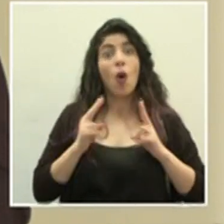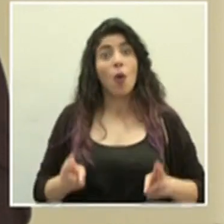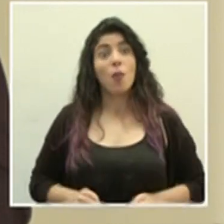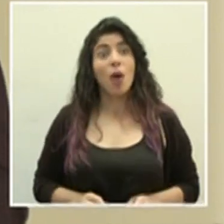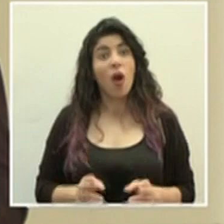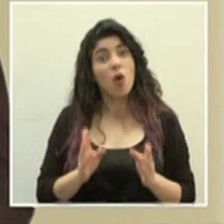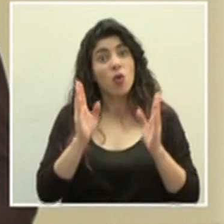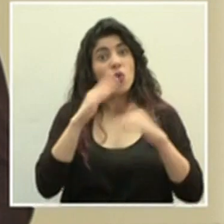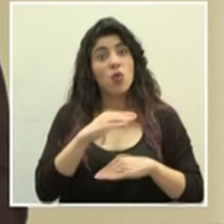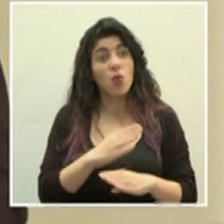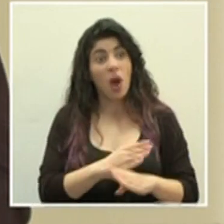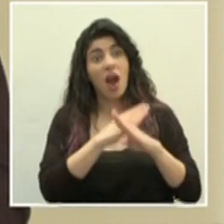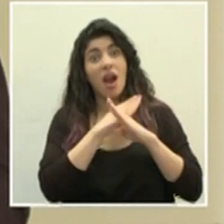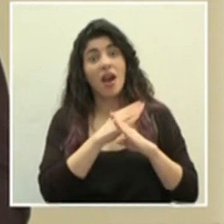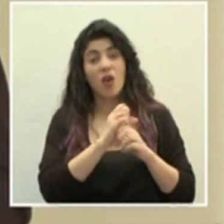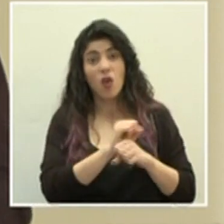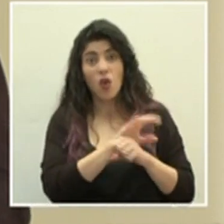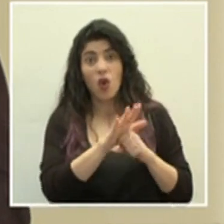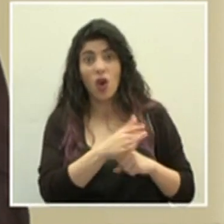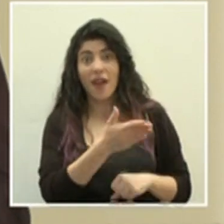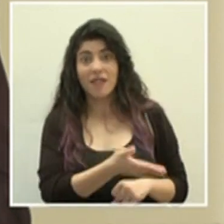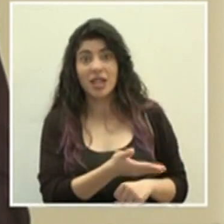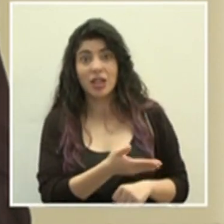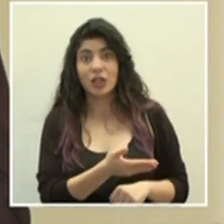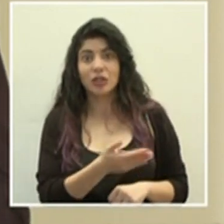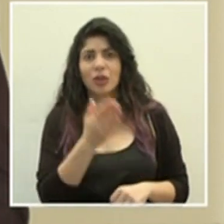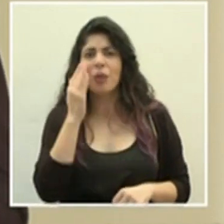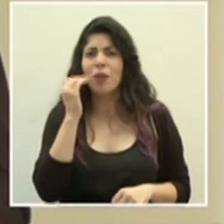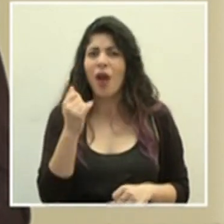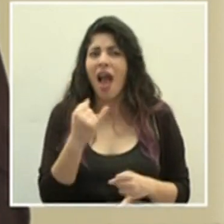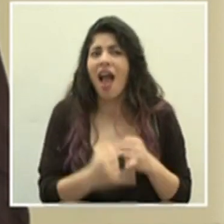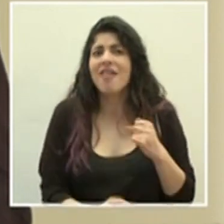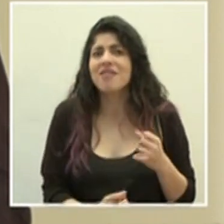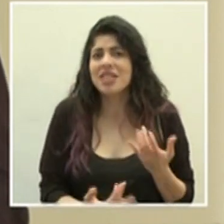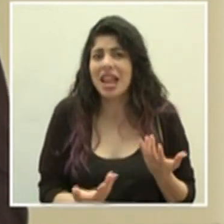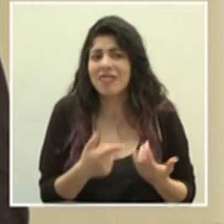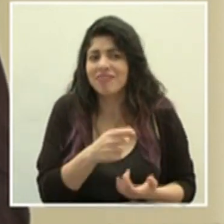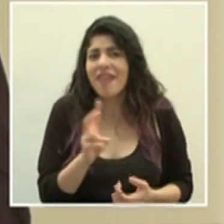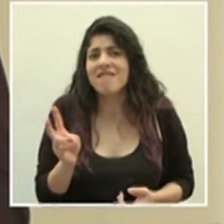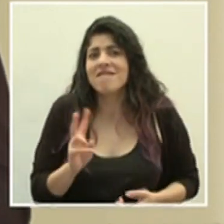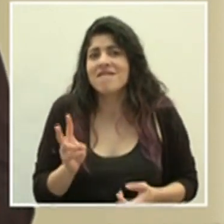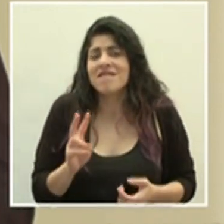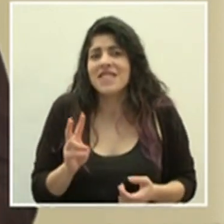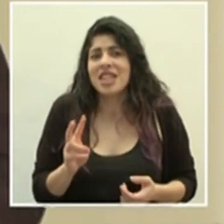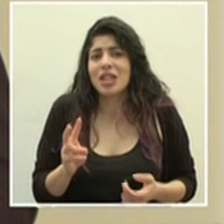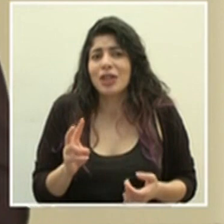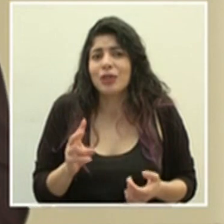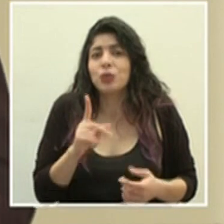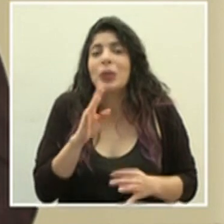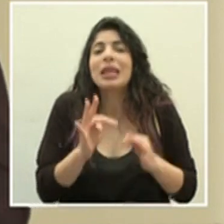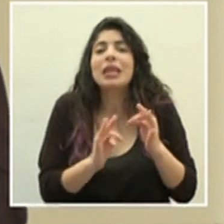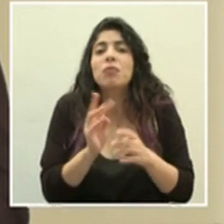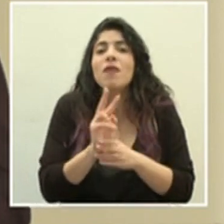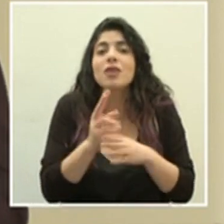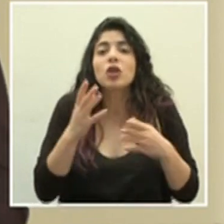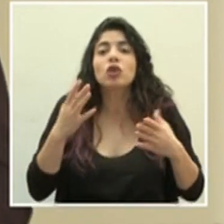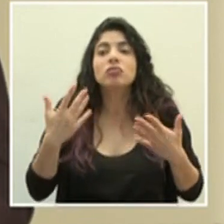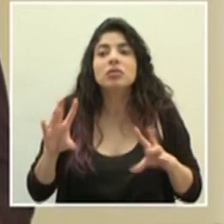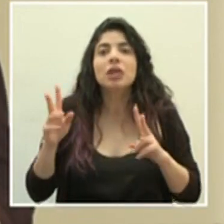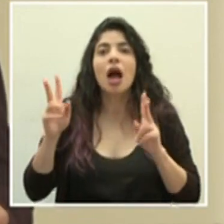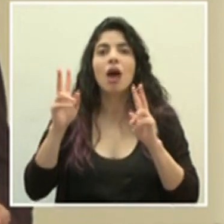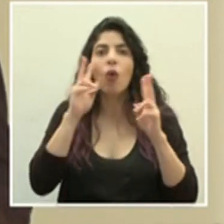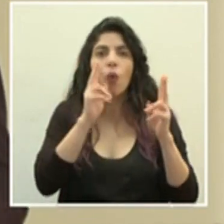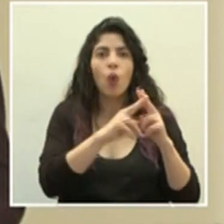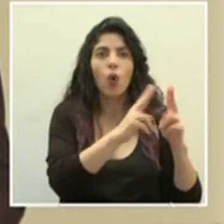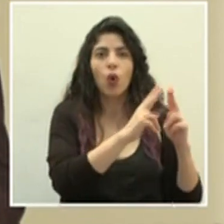inmunidad efectiva ante un coronavirus, que pues al final ya es un virus, o sea, de un tipo de virus conocido, y